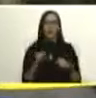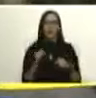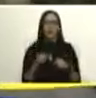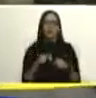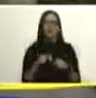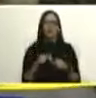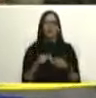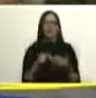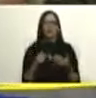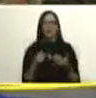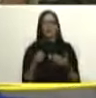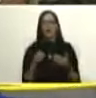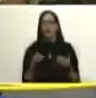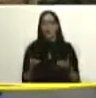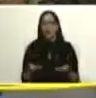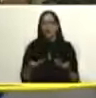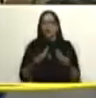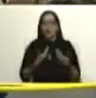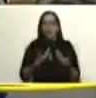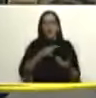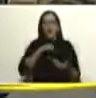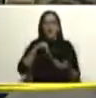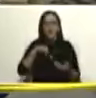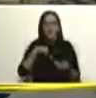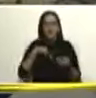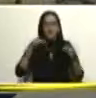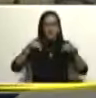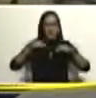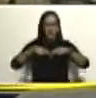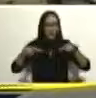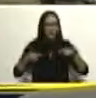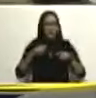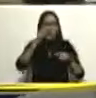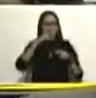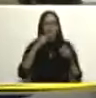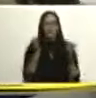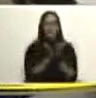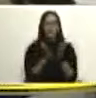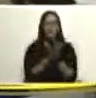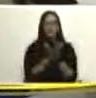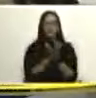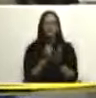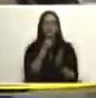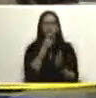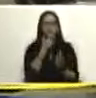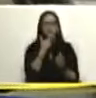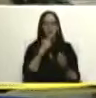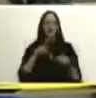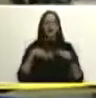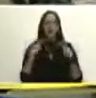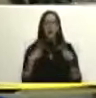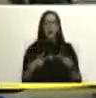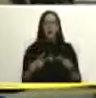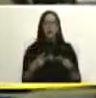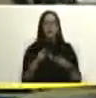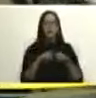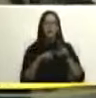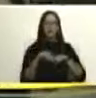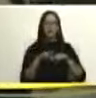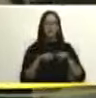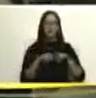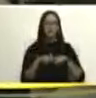pase, así estamos recibiendo nosotros el año escolar y esta bonita nueva